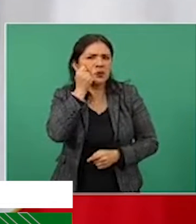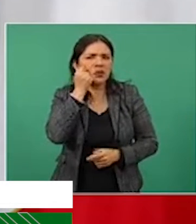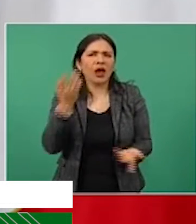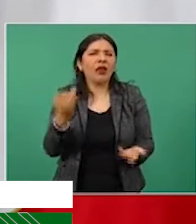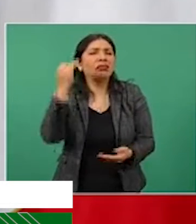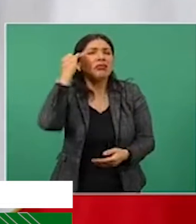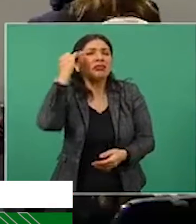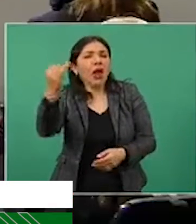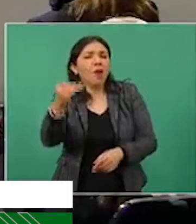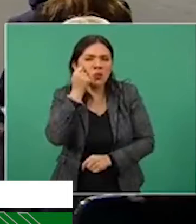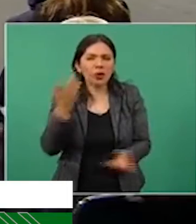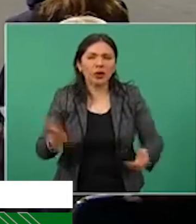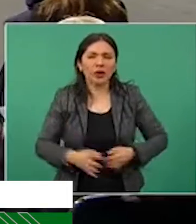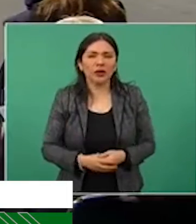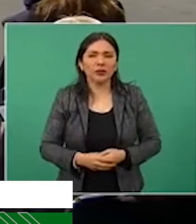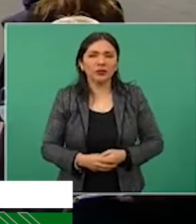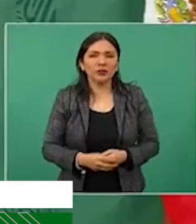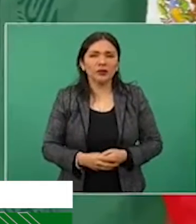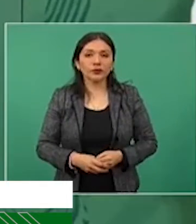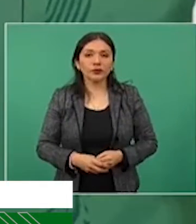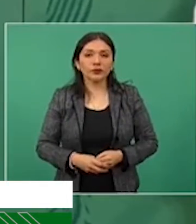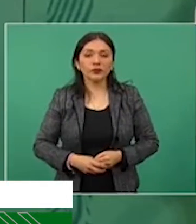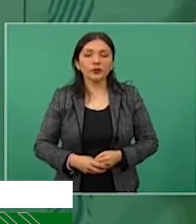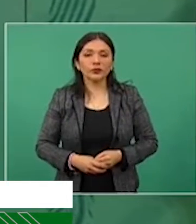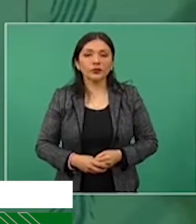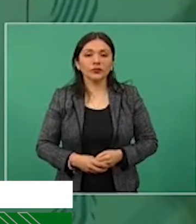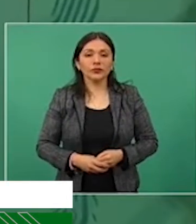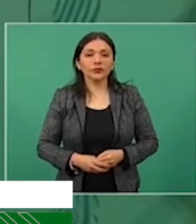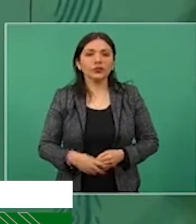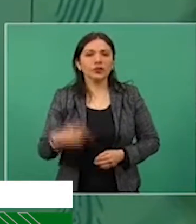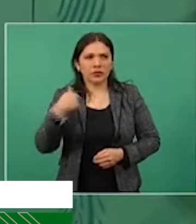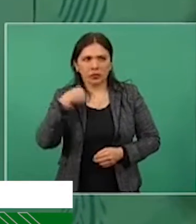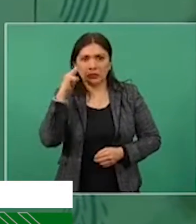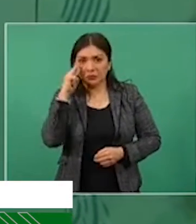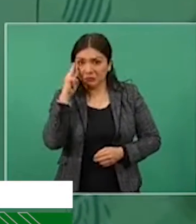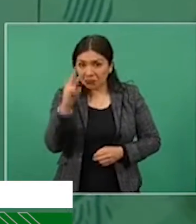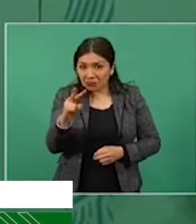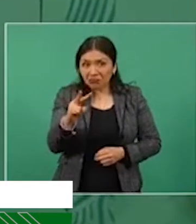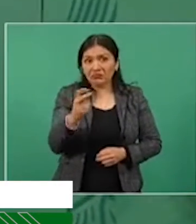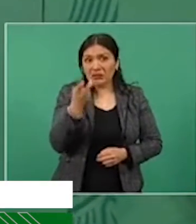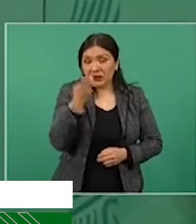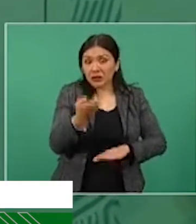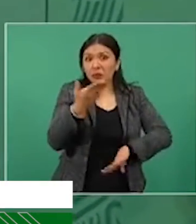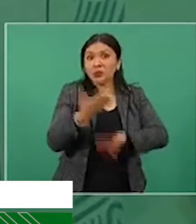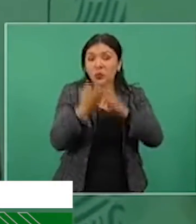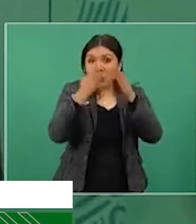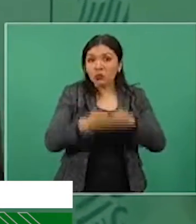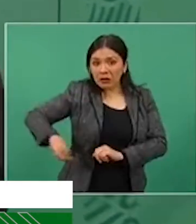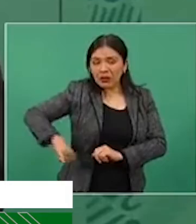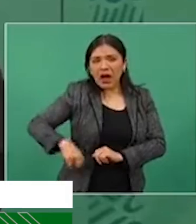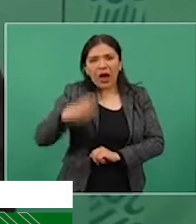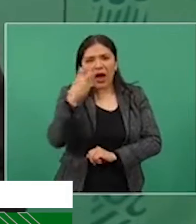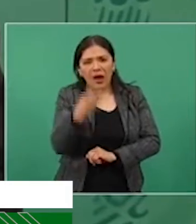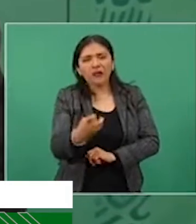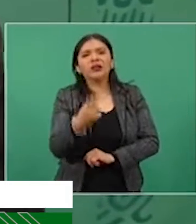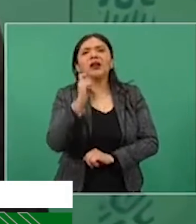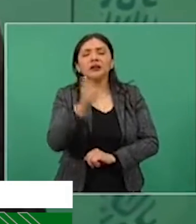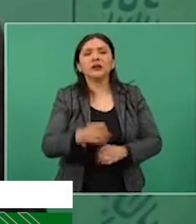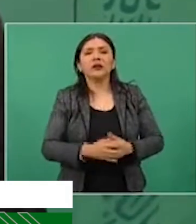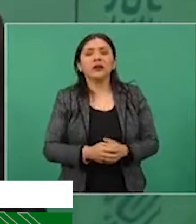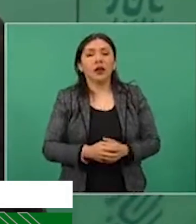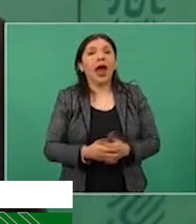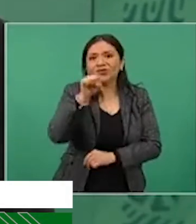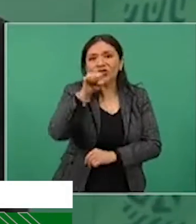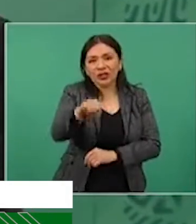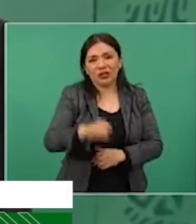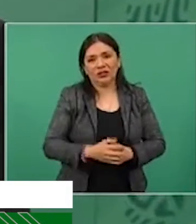demore el proceso, lo interesante, lo trascendente, es de que se lleve a